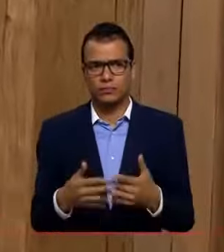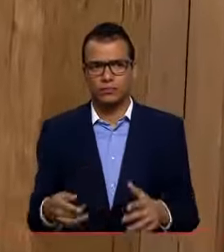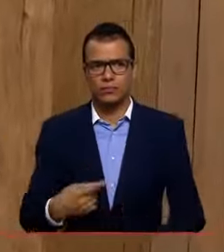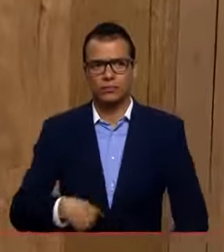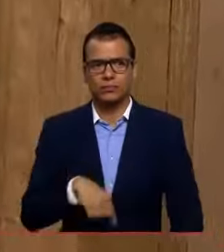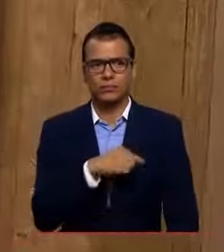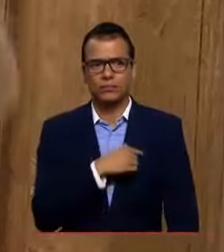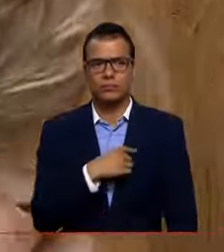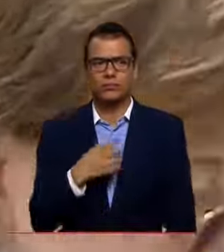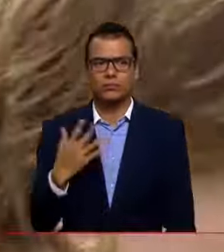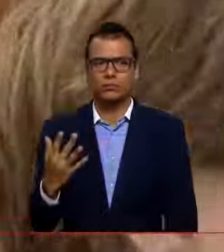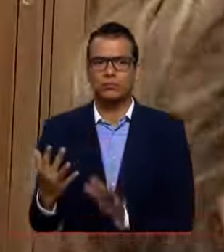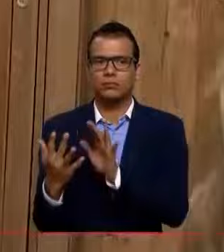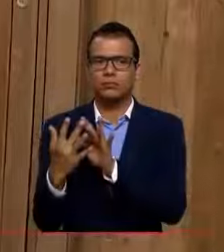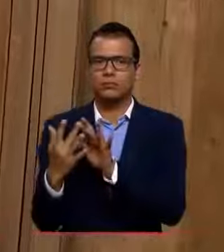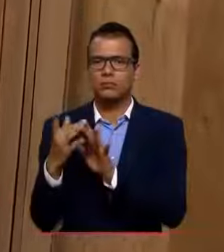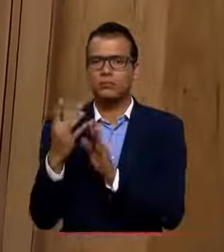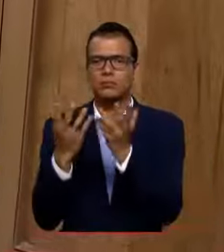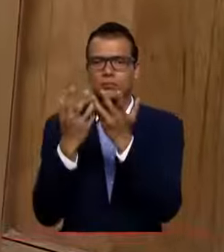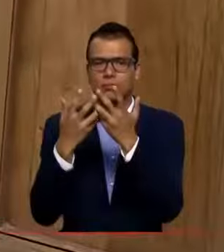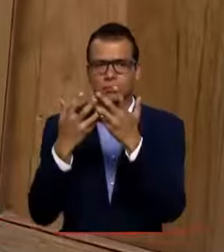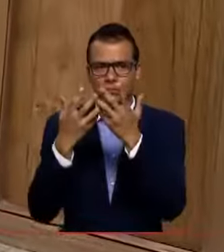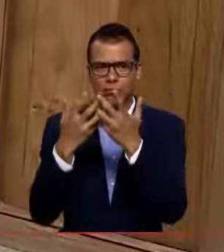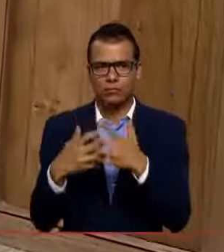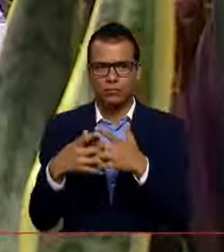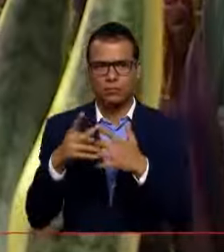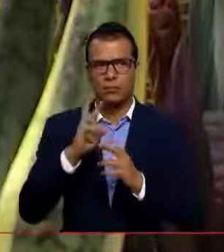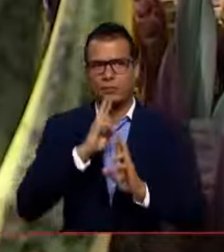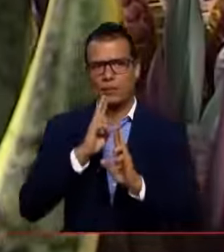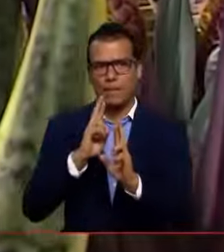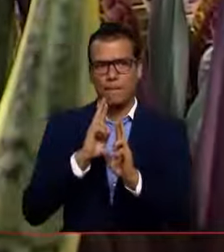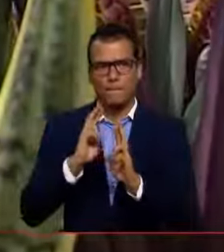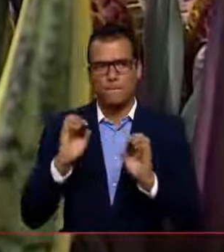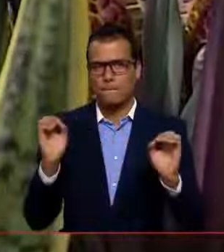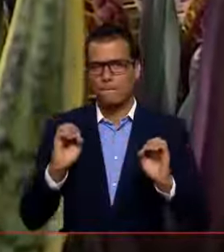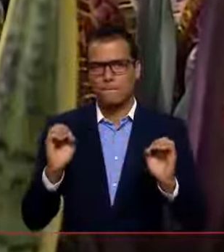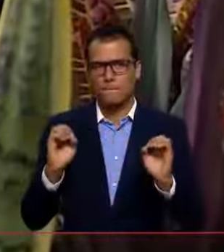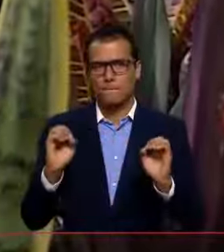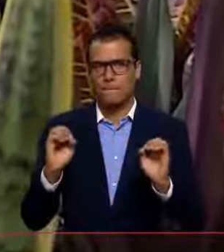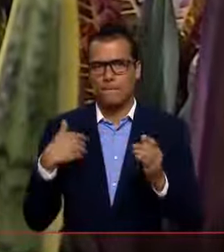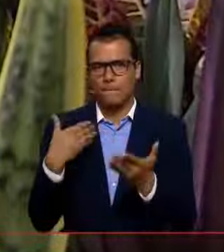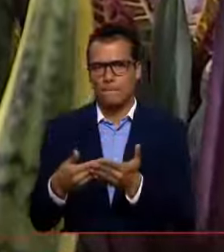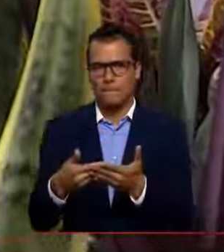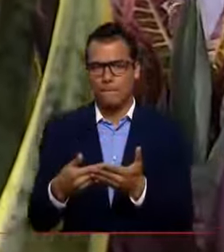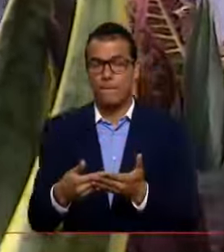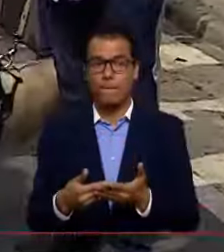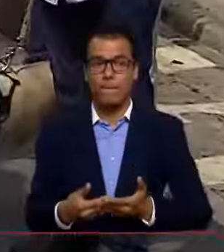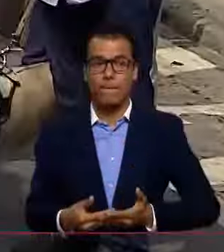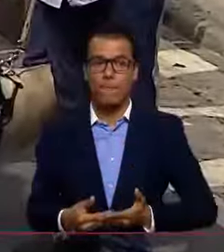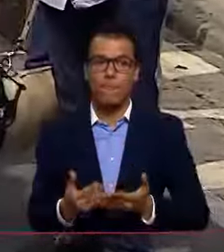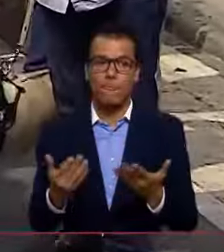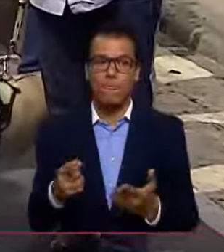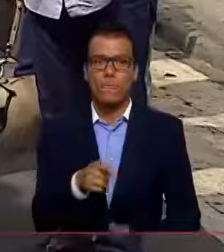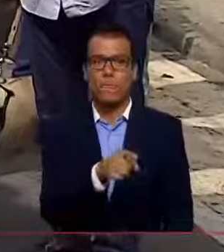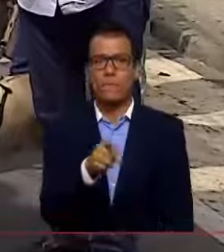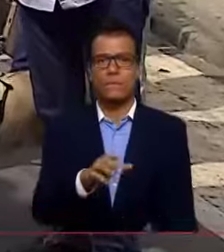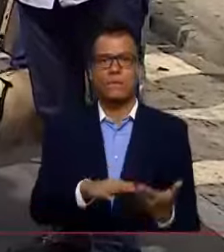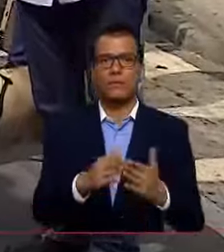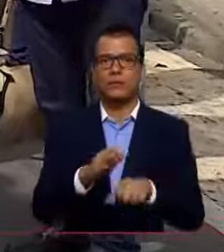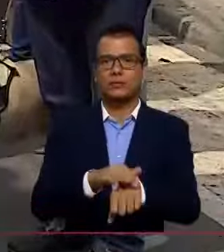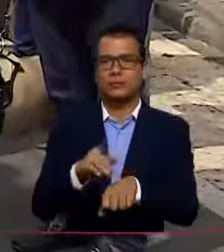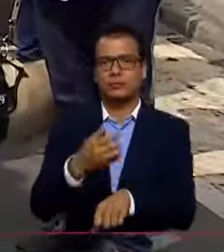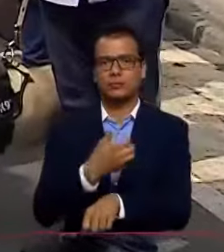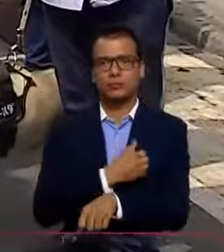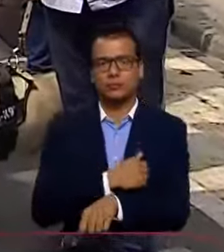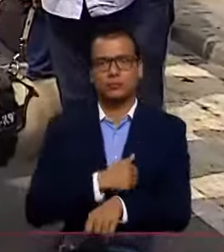Telepacífico Noticias establecimos comunicación con la compañía implicada, pero no hubo un pronunciamiento oficial al respecto. La comunidad pide a la alcaldía